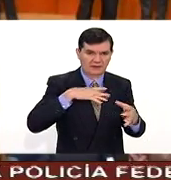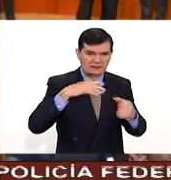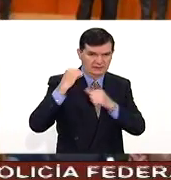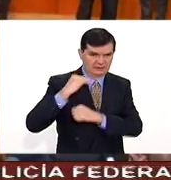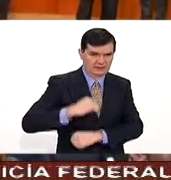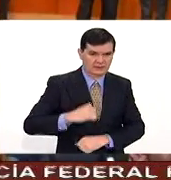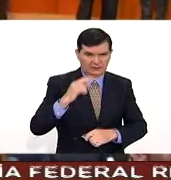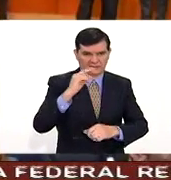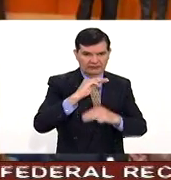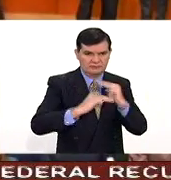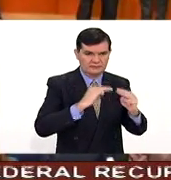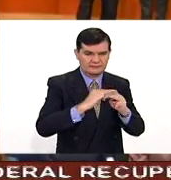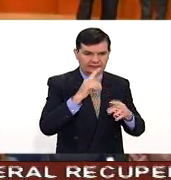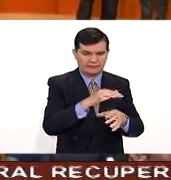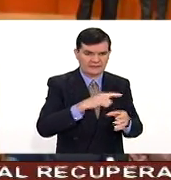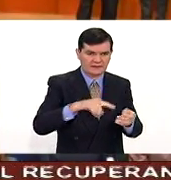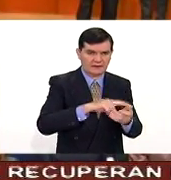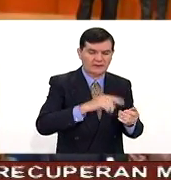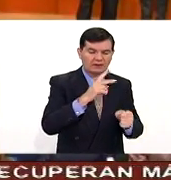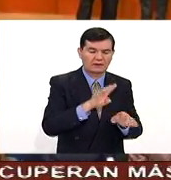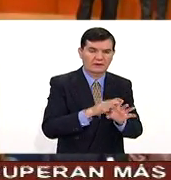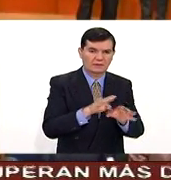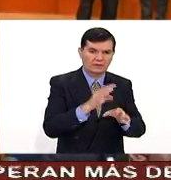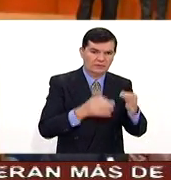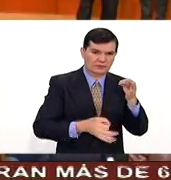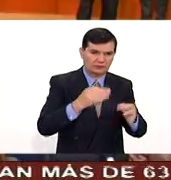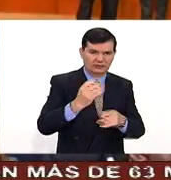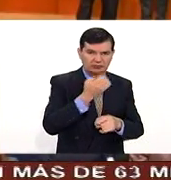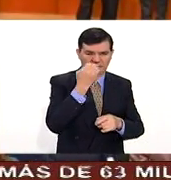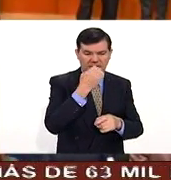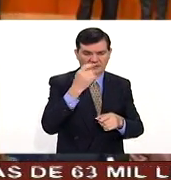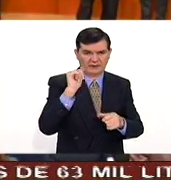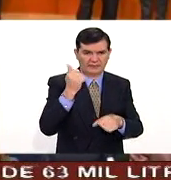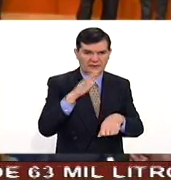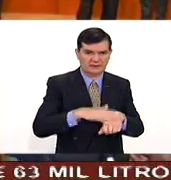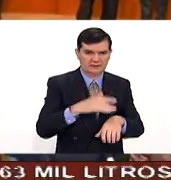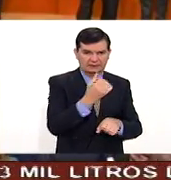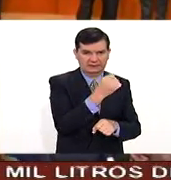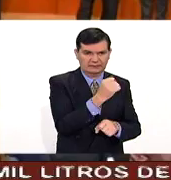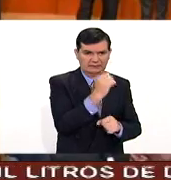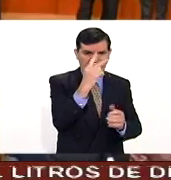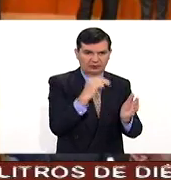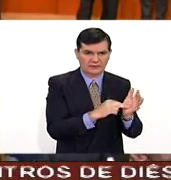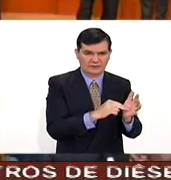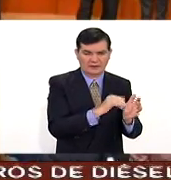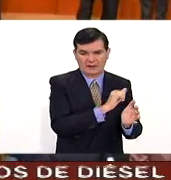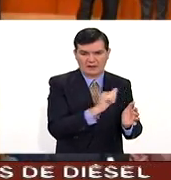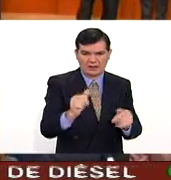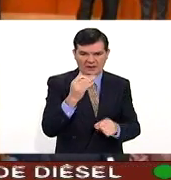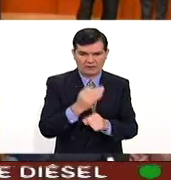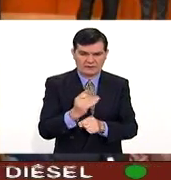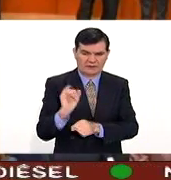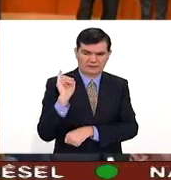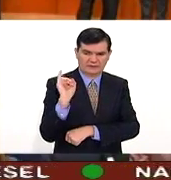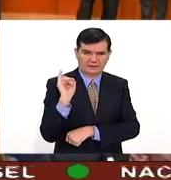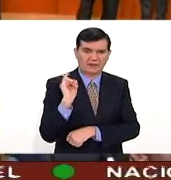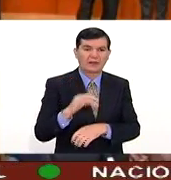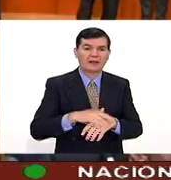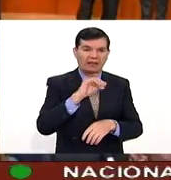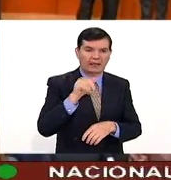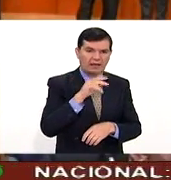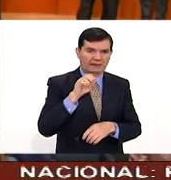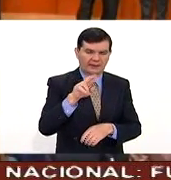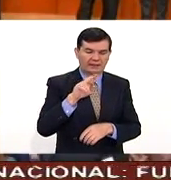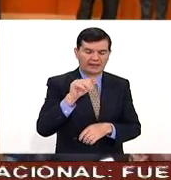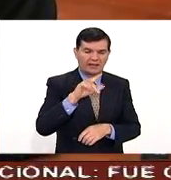cargo de magistrada de circuito en el 20º Tribunal Colegiado en materia administrativa desde septiembre de 2000 hasta este jueves. Javier Lainez